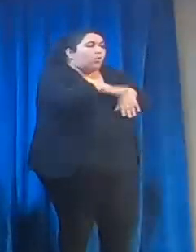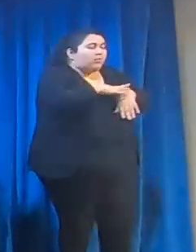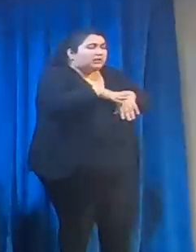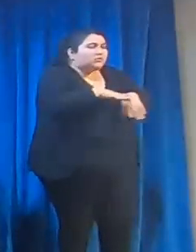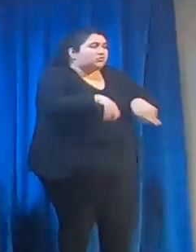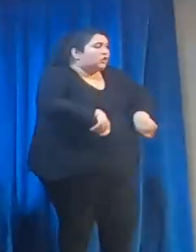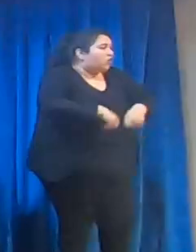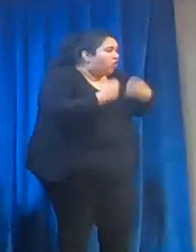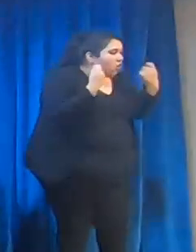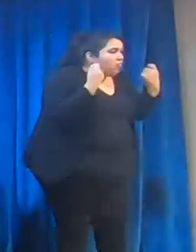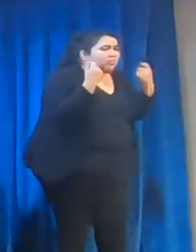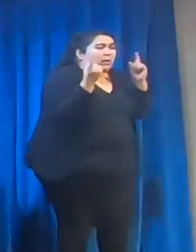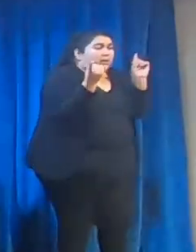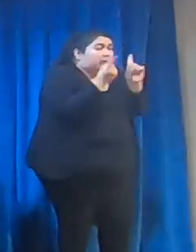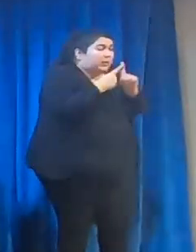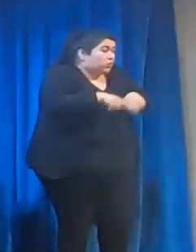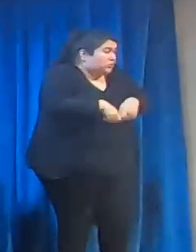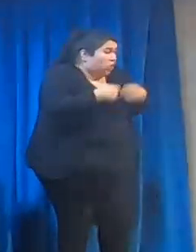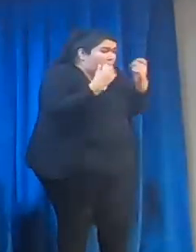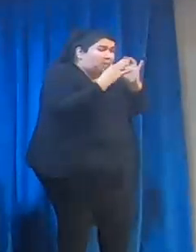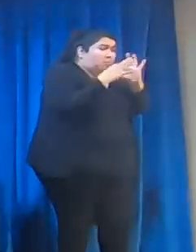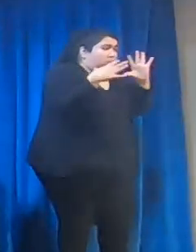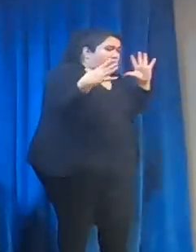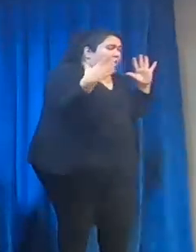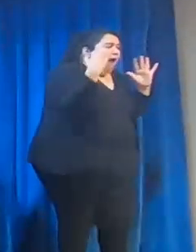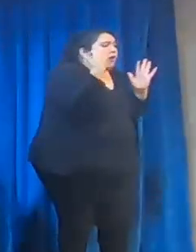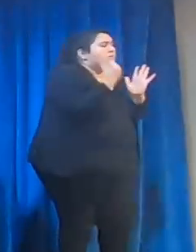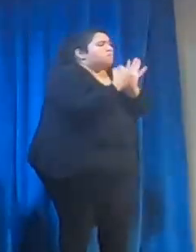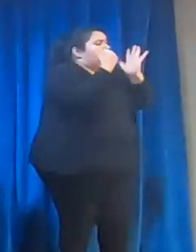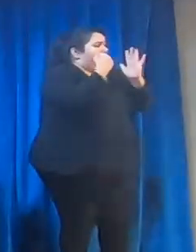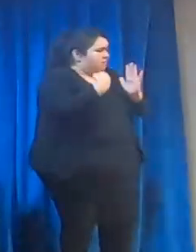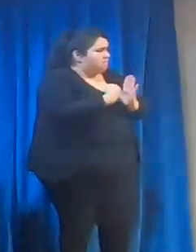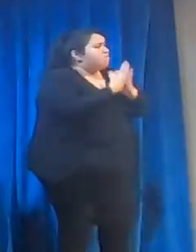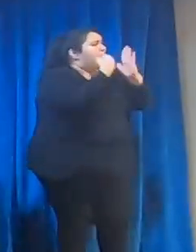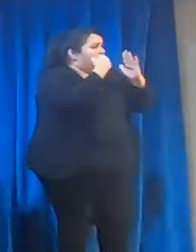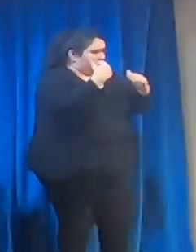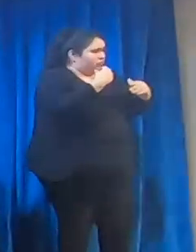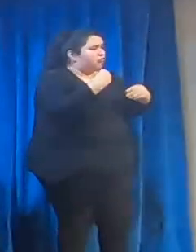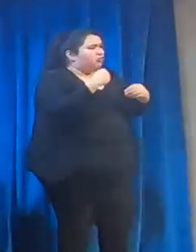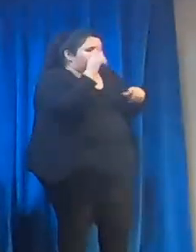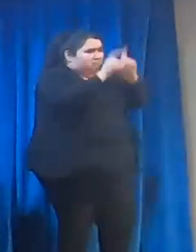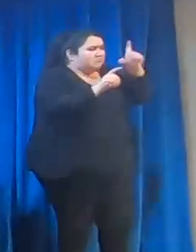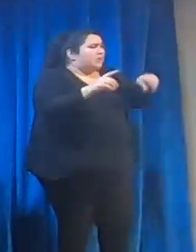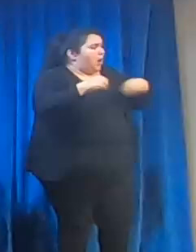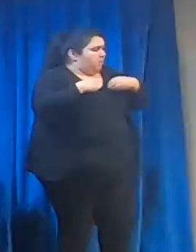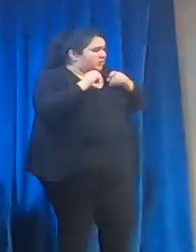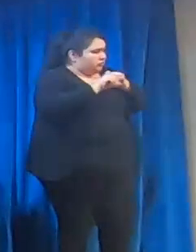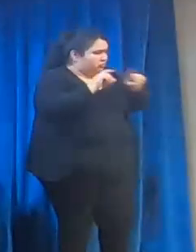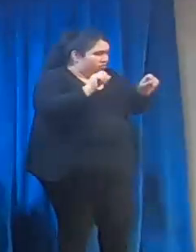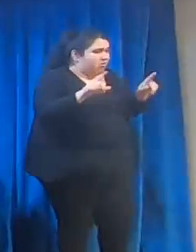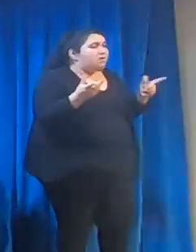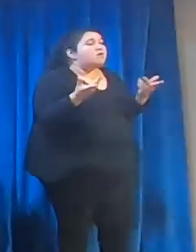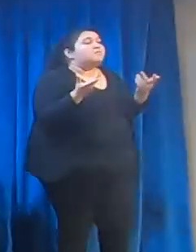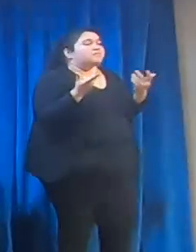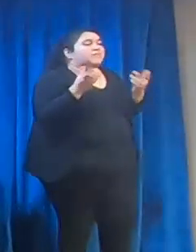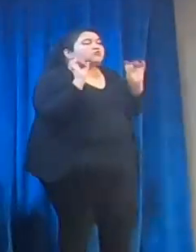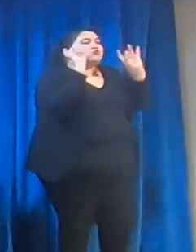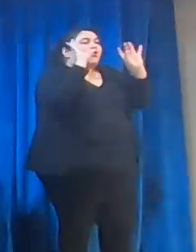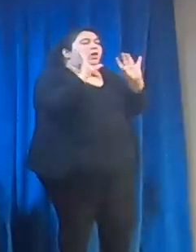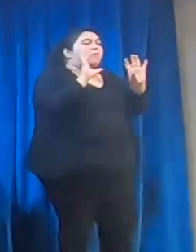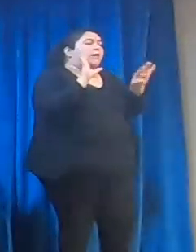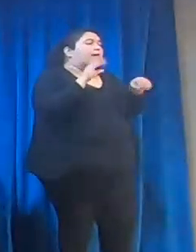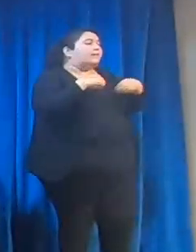tipo de vínculos tienen efectos en las personas, tienen efectos subjetivos, no se producen simplemente como